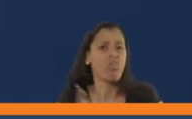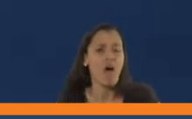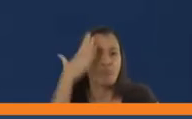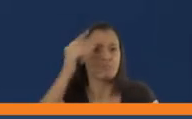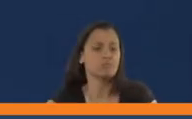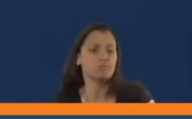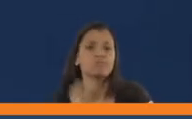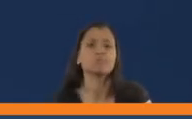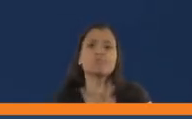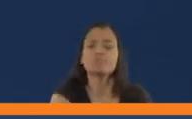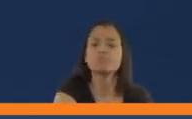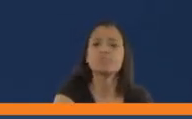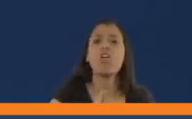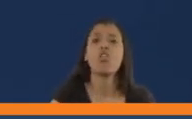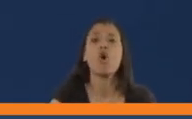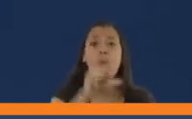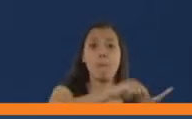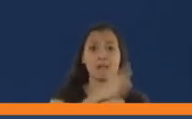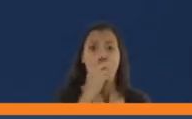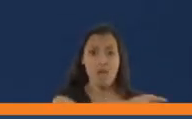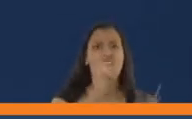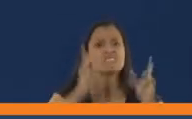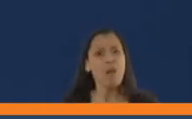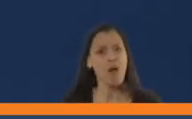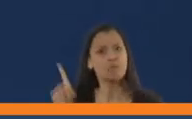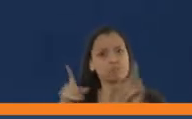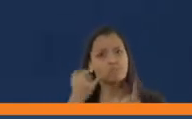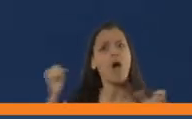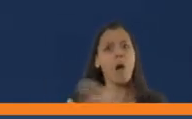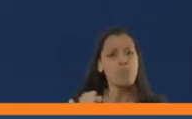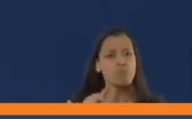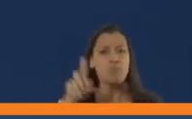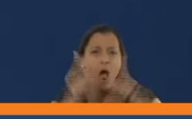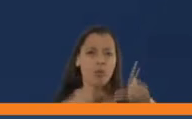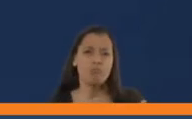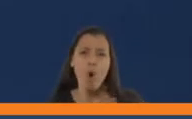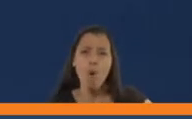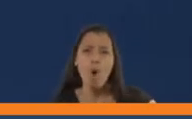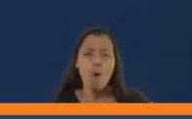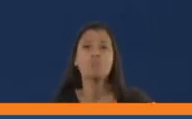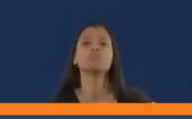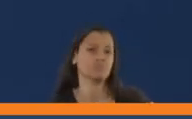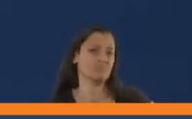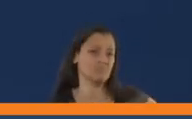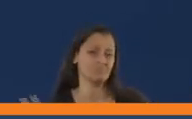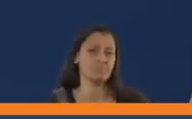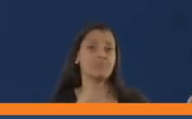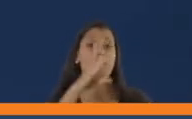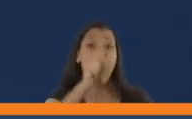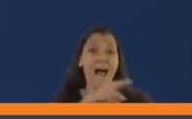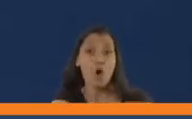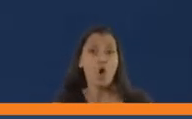bolivia se han aprobado se han apropiado de la conducción del banco interamericano